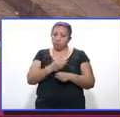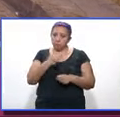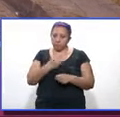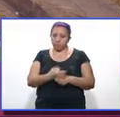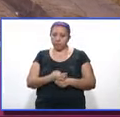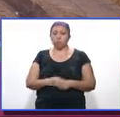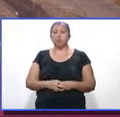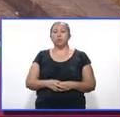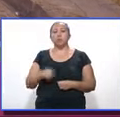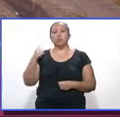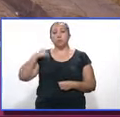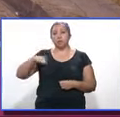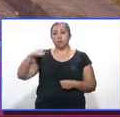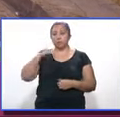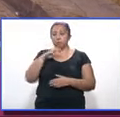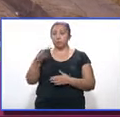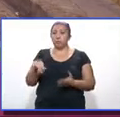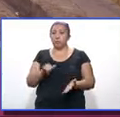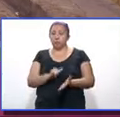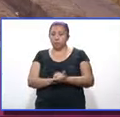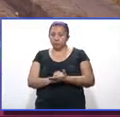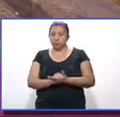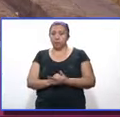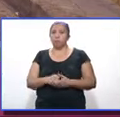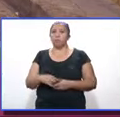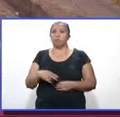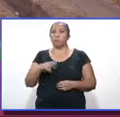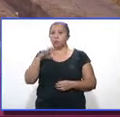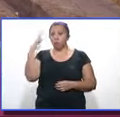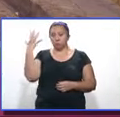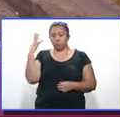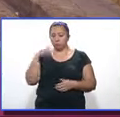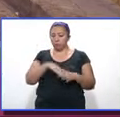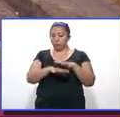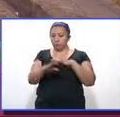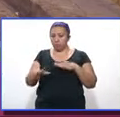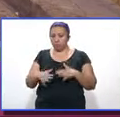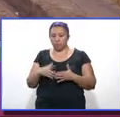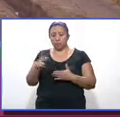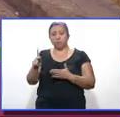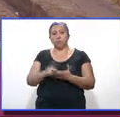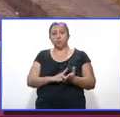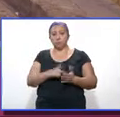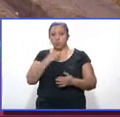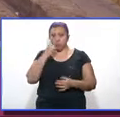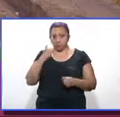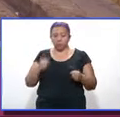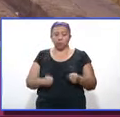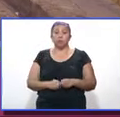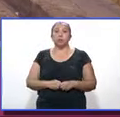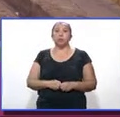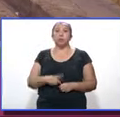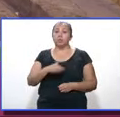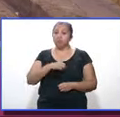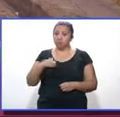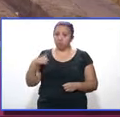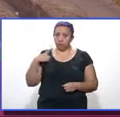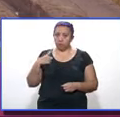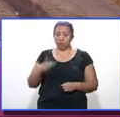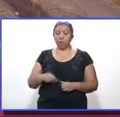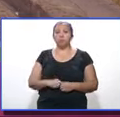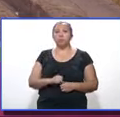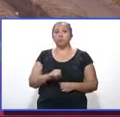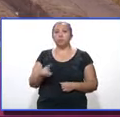el tiempo de los antiguos mayas. Y es que los mayas utilizaban el sol como base para la planeación de sus vidas debido a que dependían de la